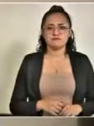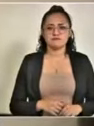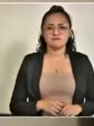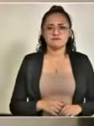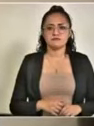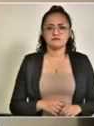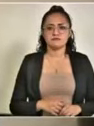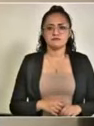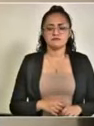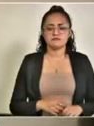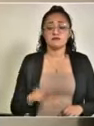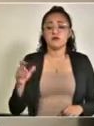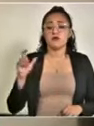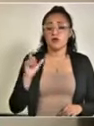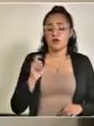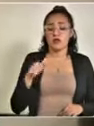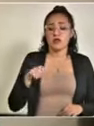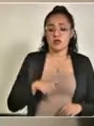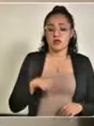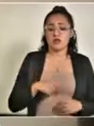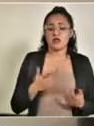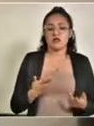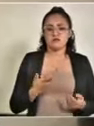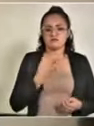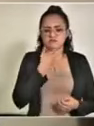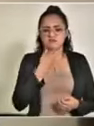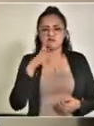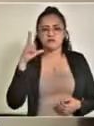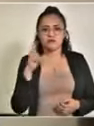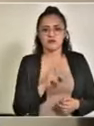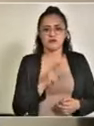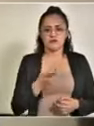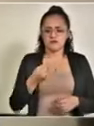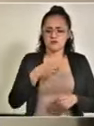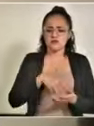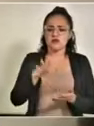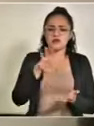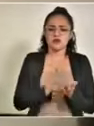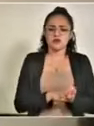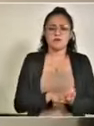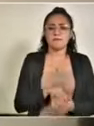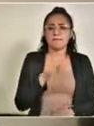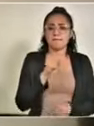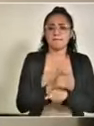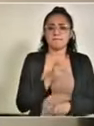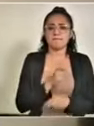Y por eso cuando aquí se les negó el registro, primero por